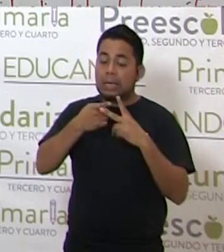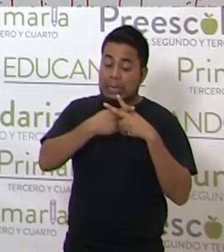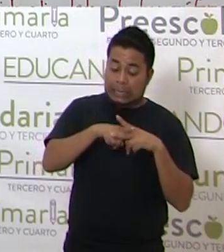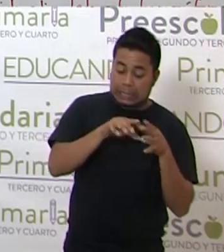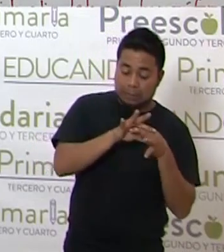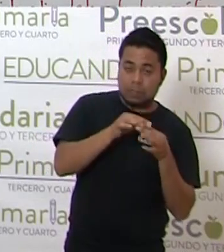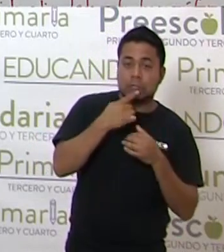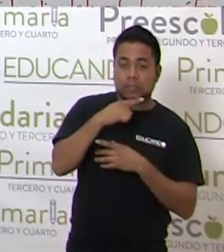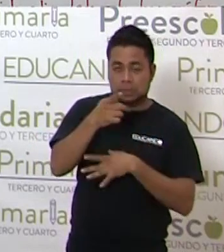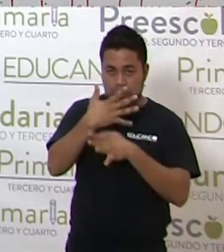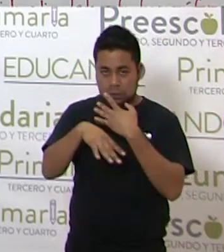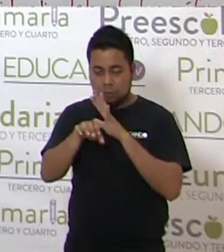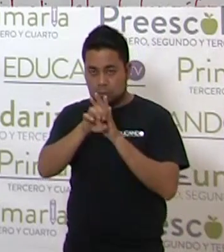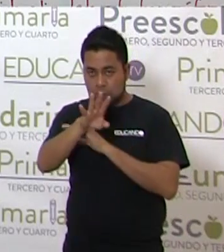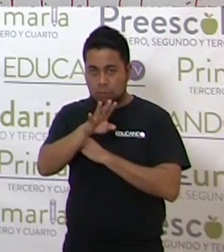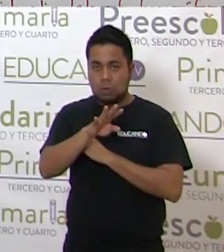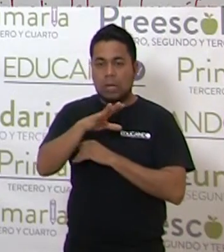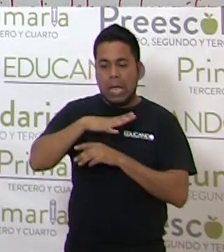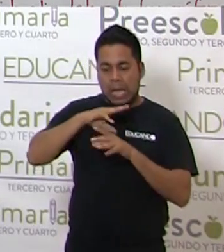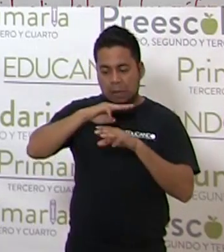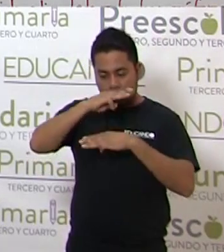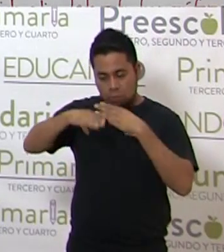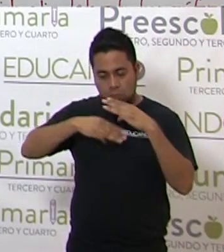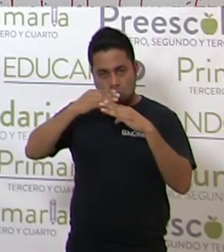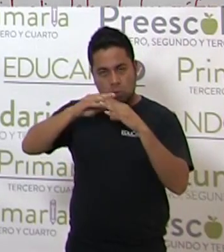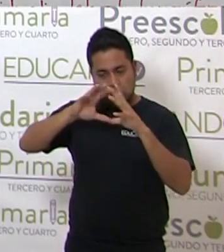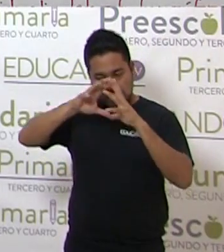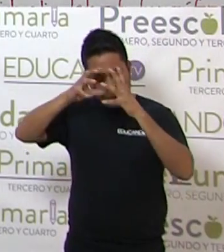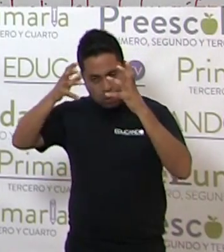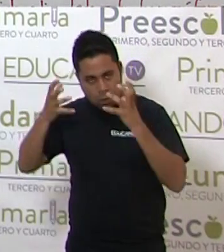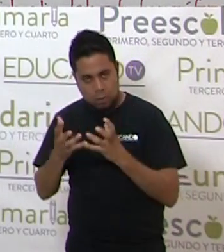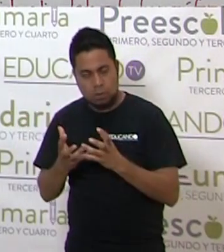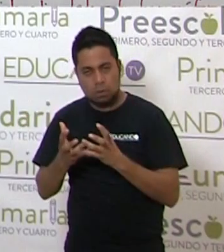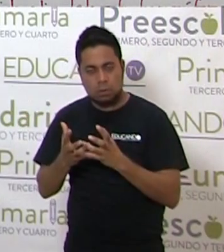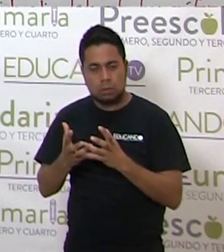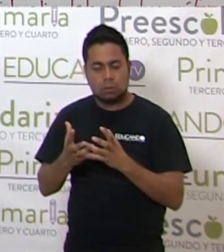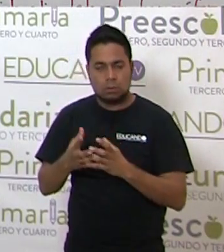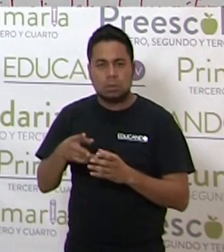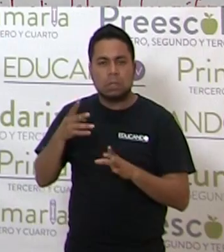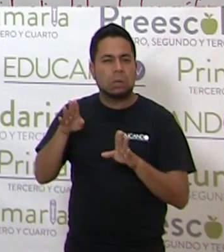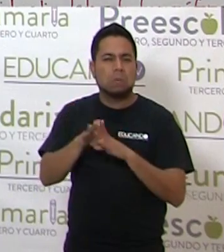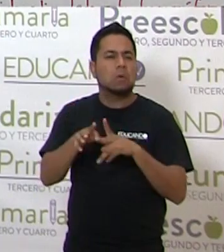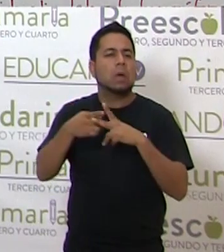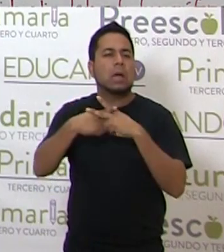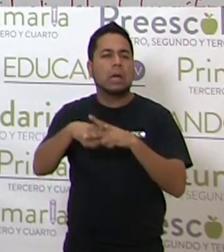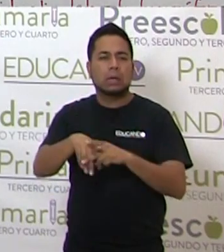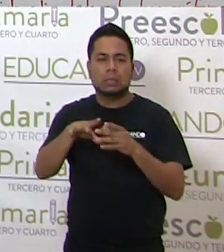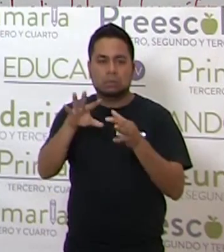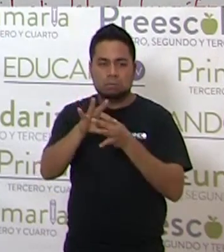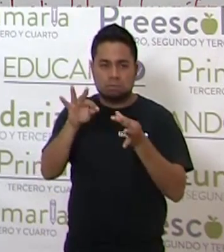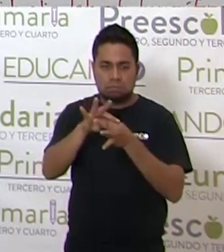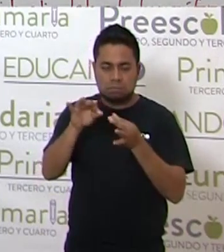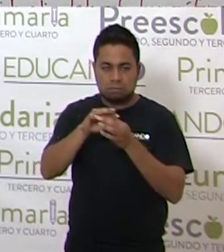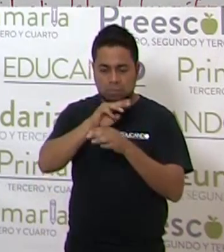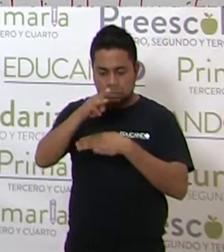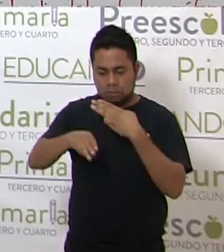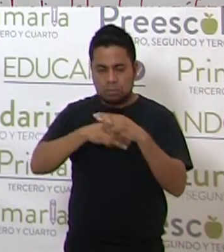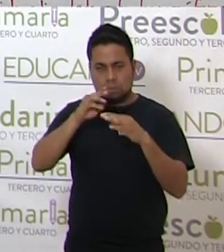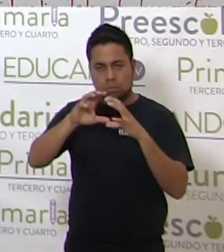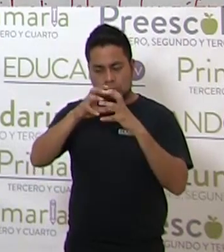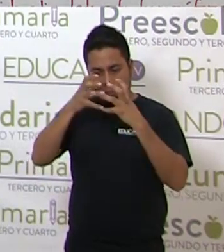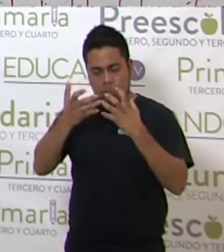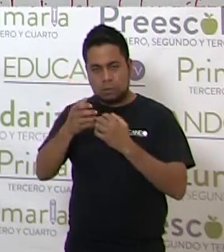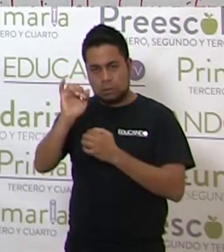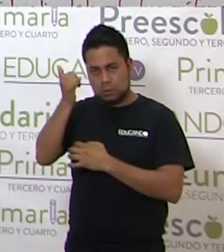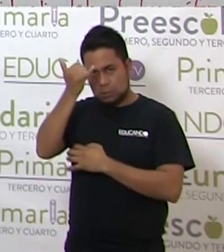cuando dice alrededor del mundo, ahí hace una introducción: alrededor del mundo